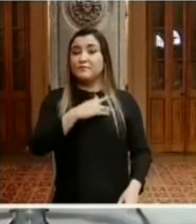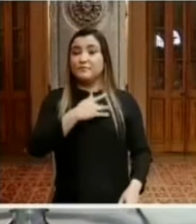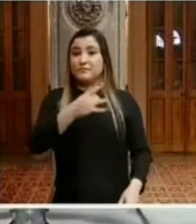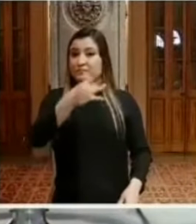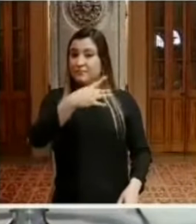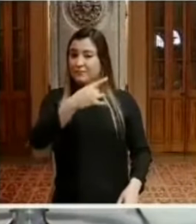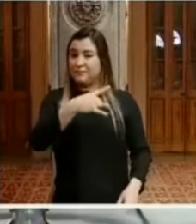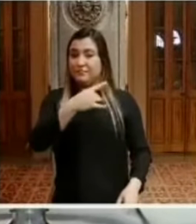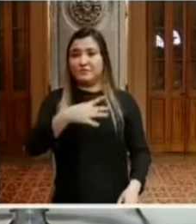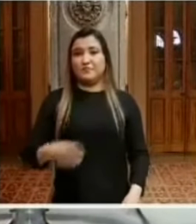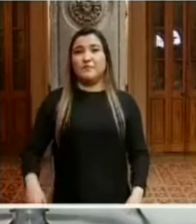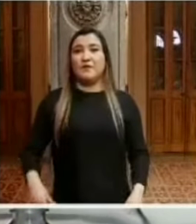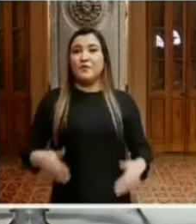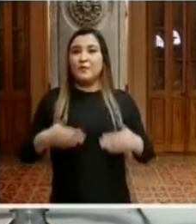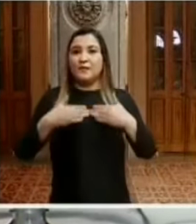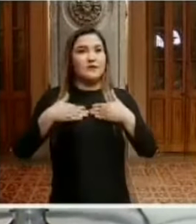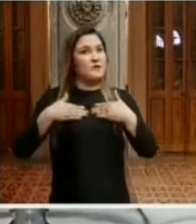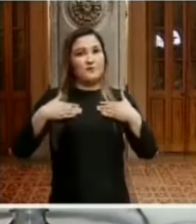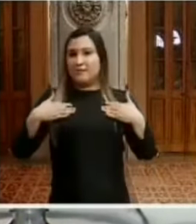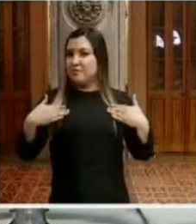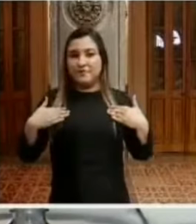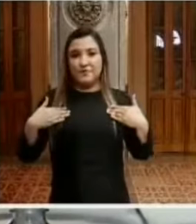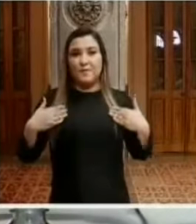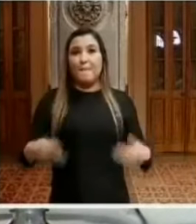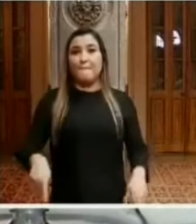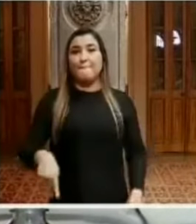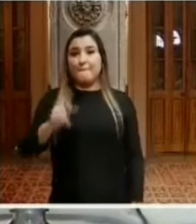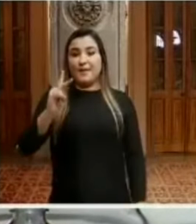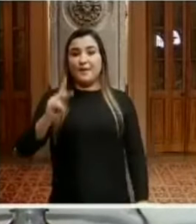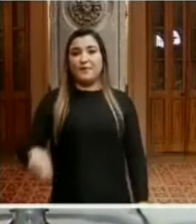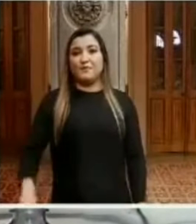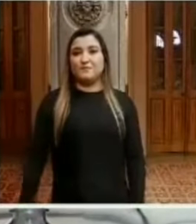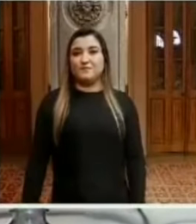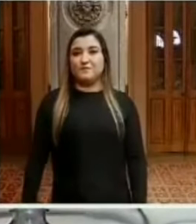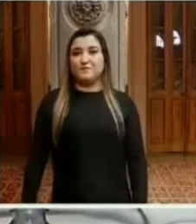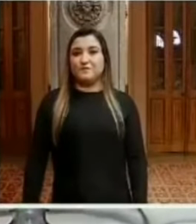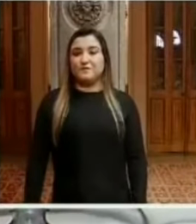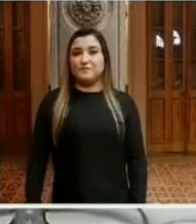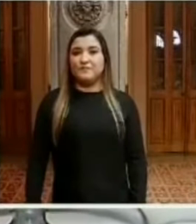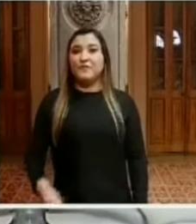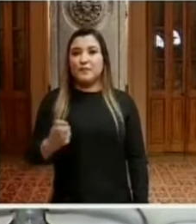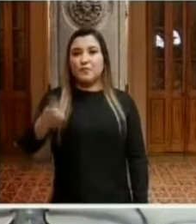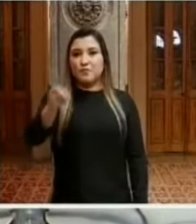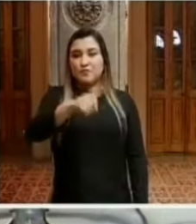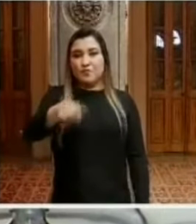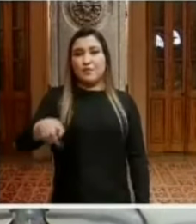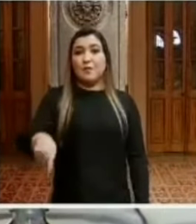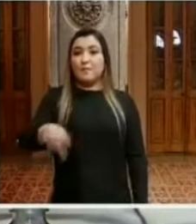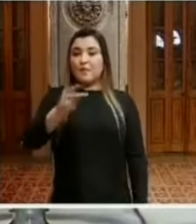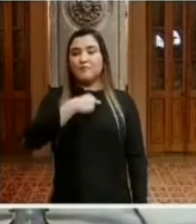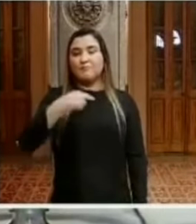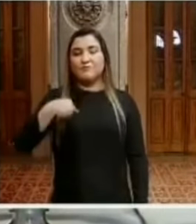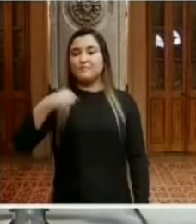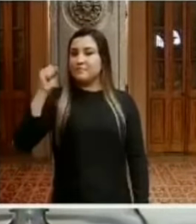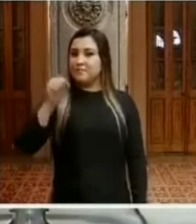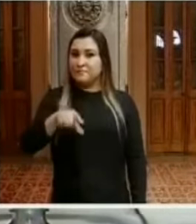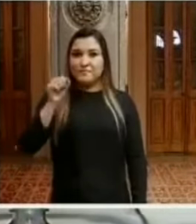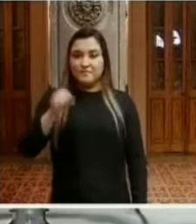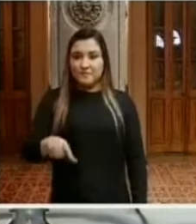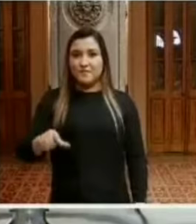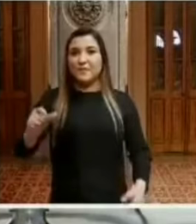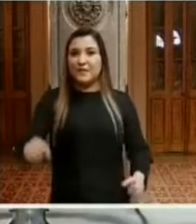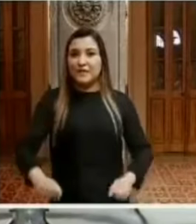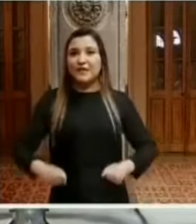el chofer, hizo mal. Pero para el resto, también tenemos que nosotros asegurarle a